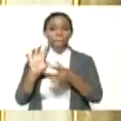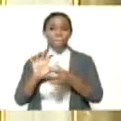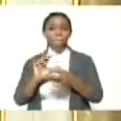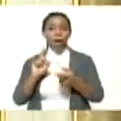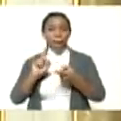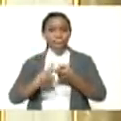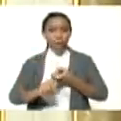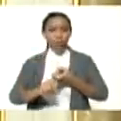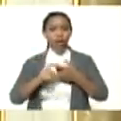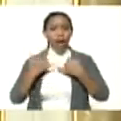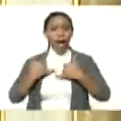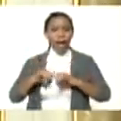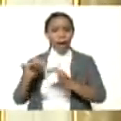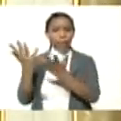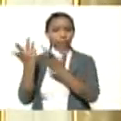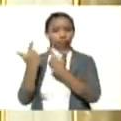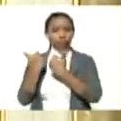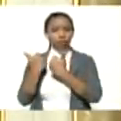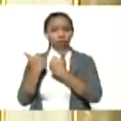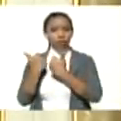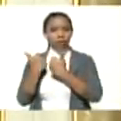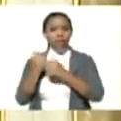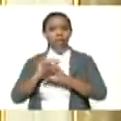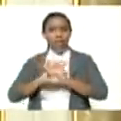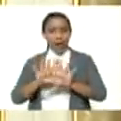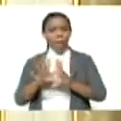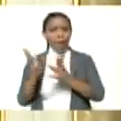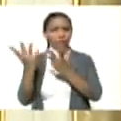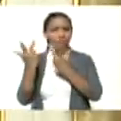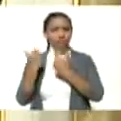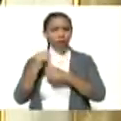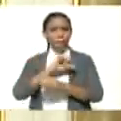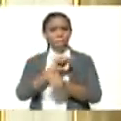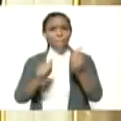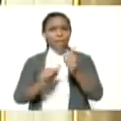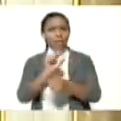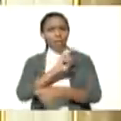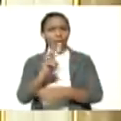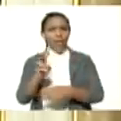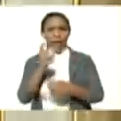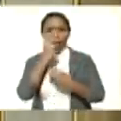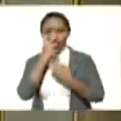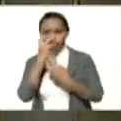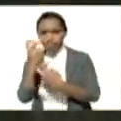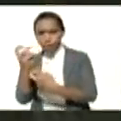su hija, y ya me había contado la vicepresidenta que lo visitó